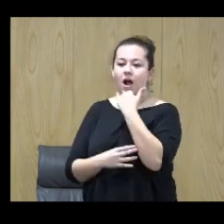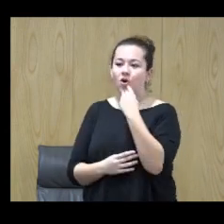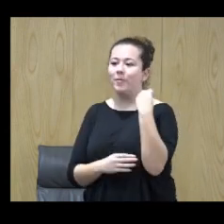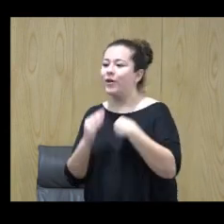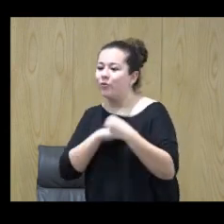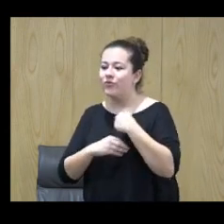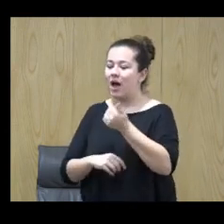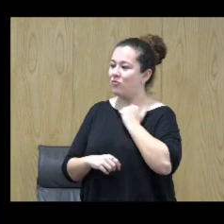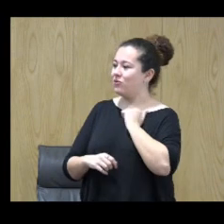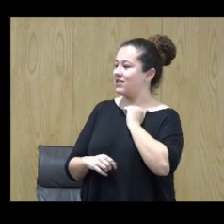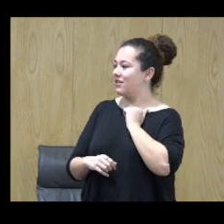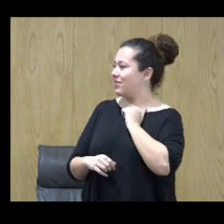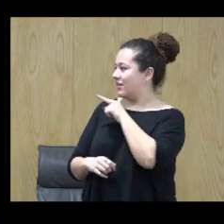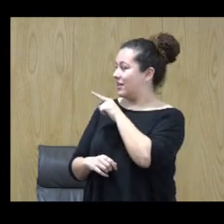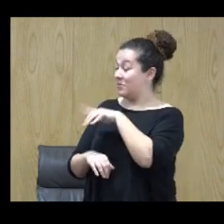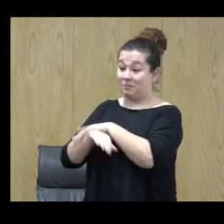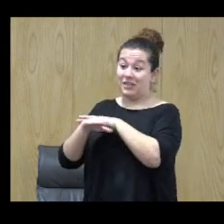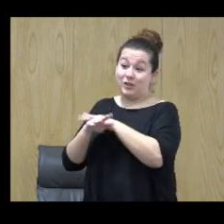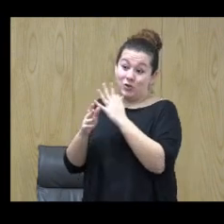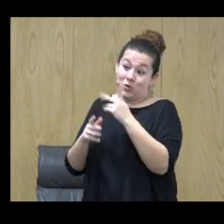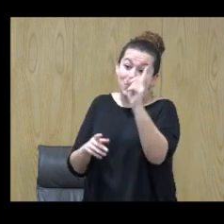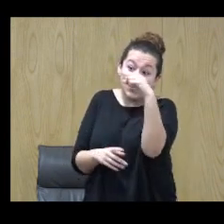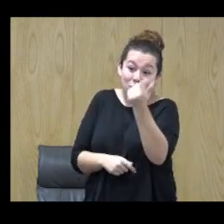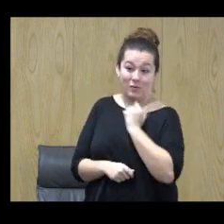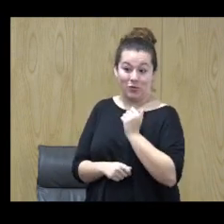aquí que tenemos al Ministerio de Cultura